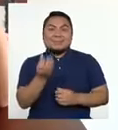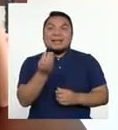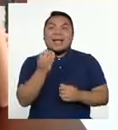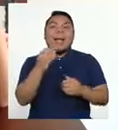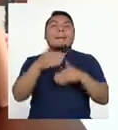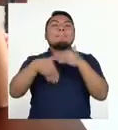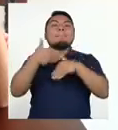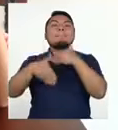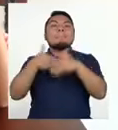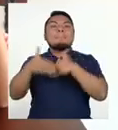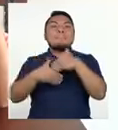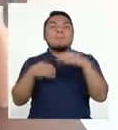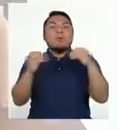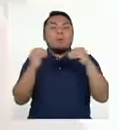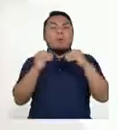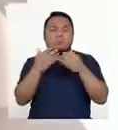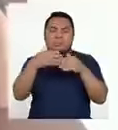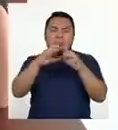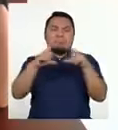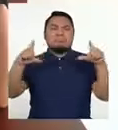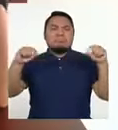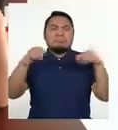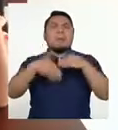papel higiénico o papel toalla.